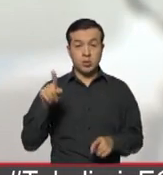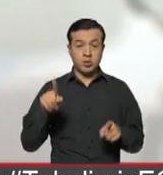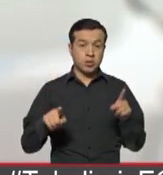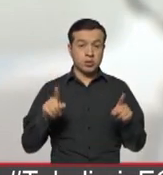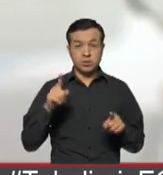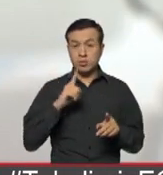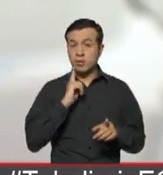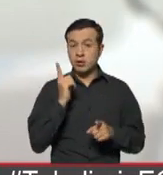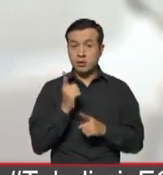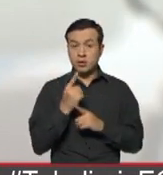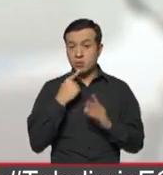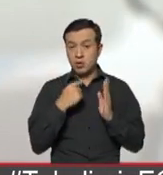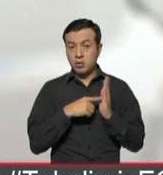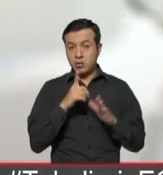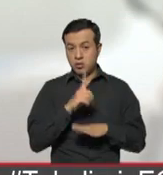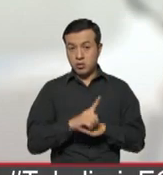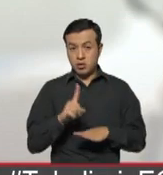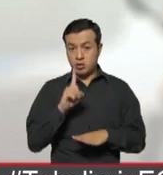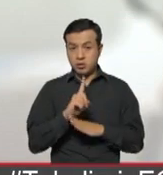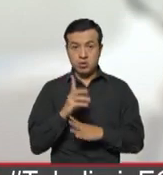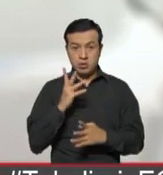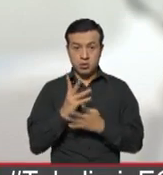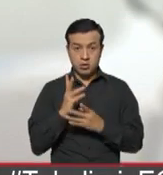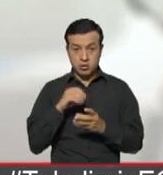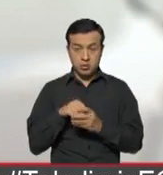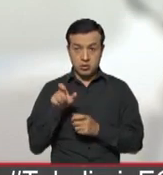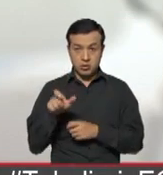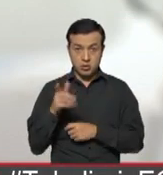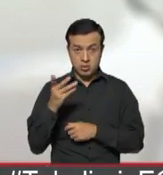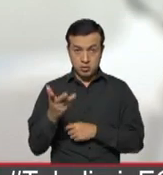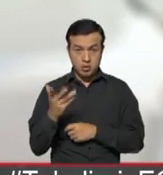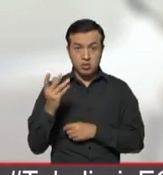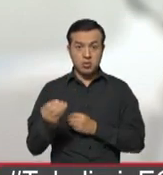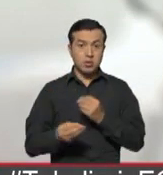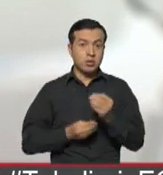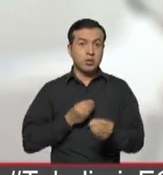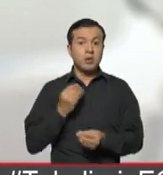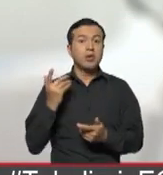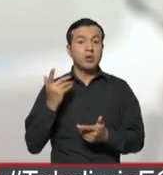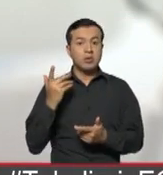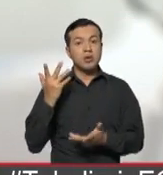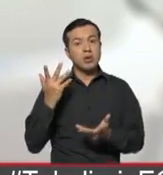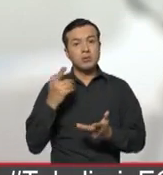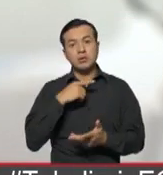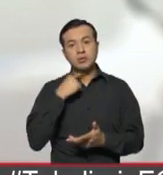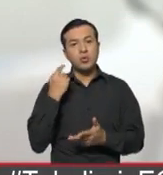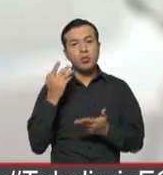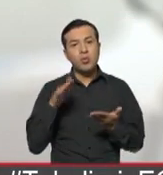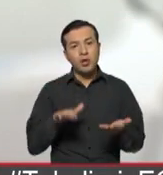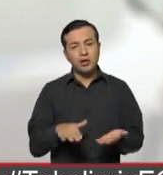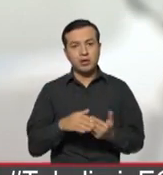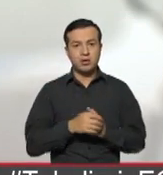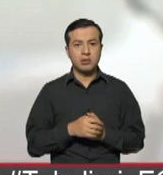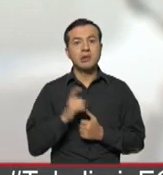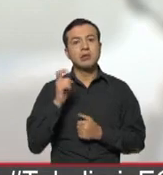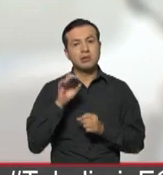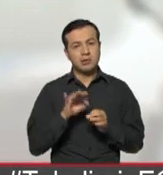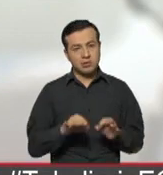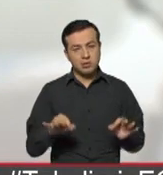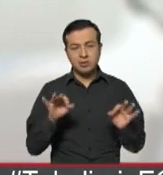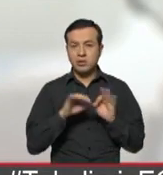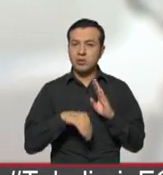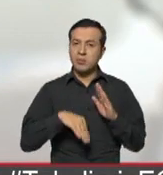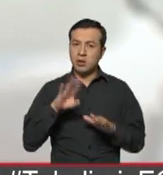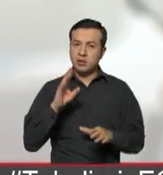efectivamente, como esta directora de la Penitenciaría del Litoral, pueden terminar asesinados, ¿no? Entonces es importante garantizar que haya